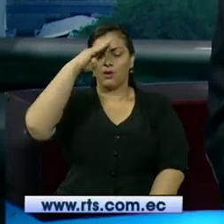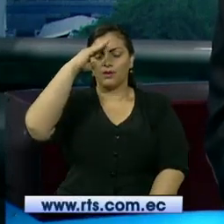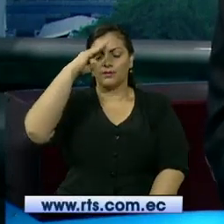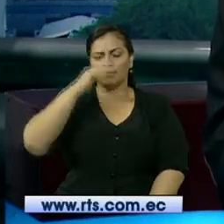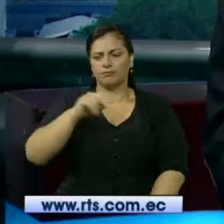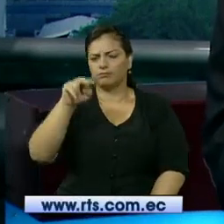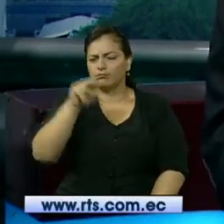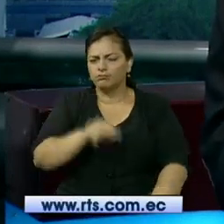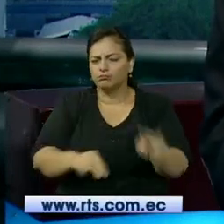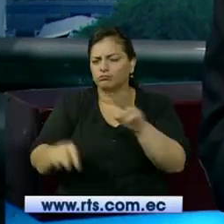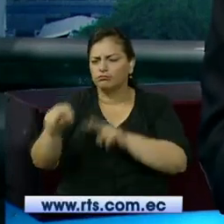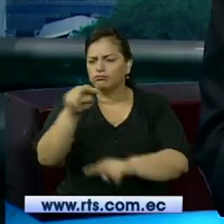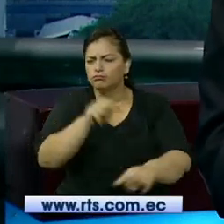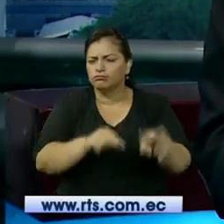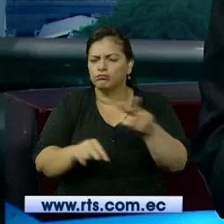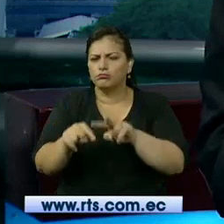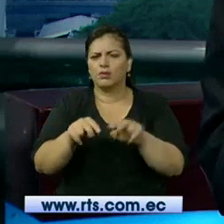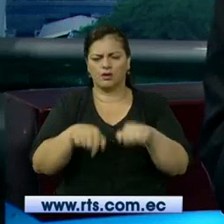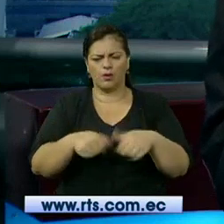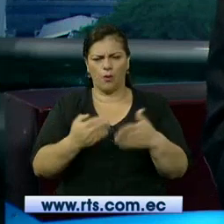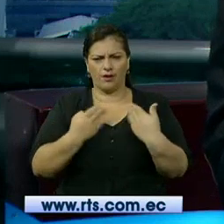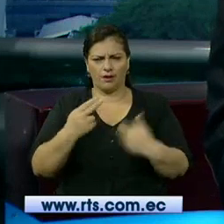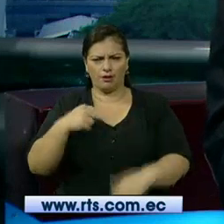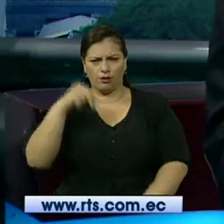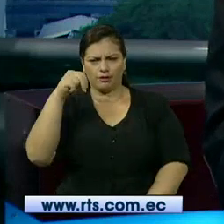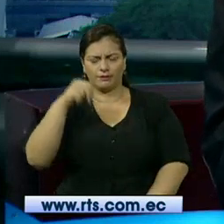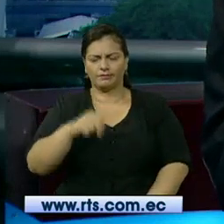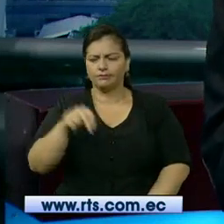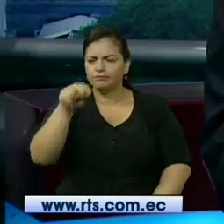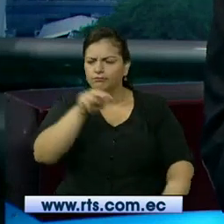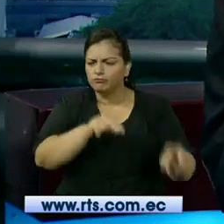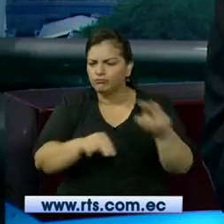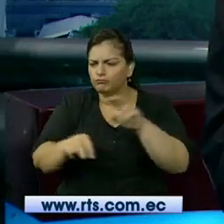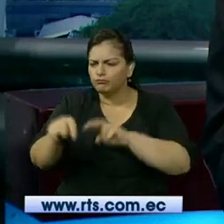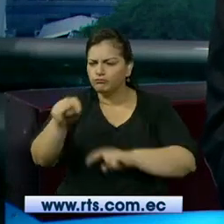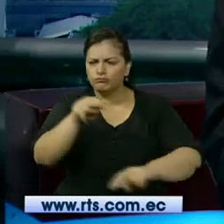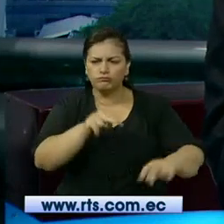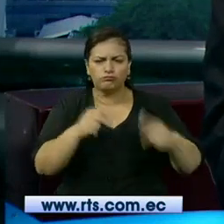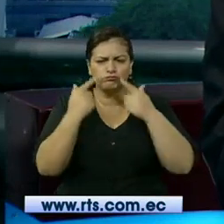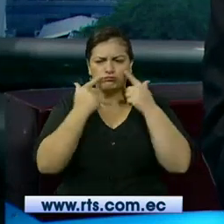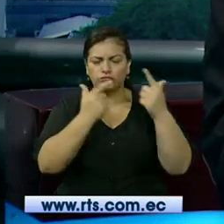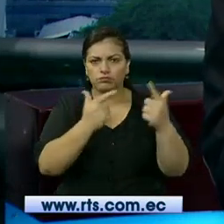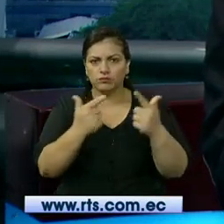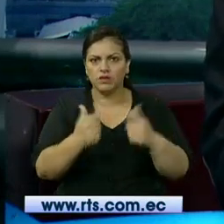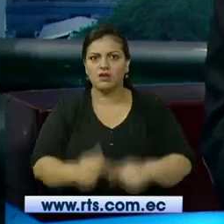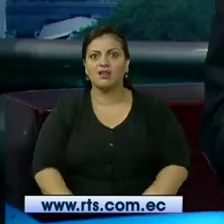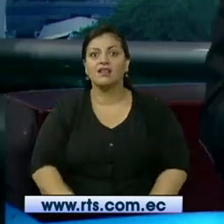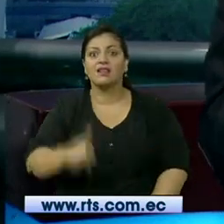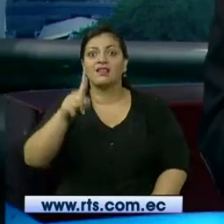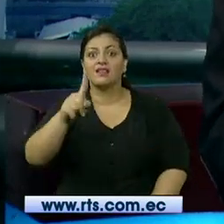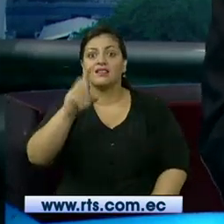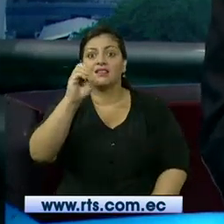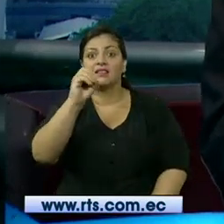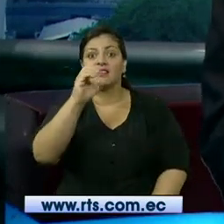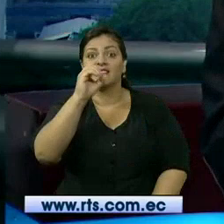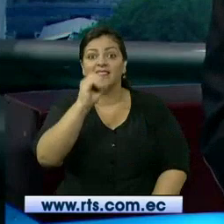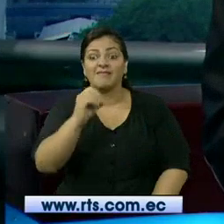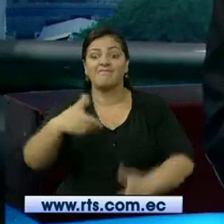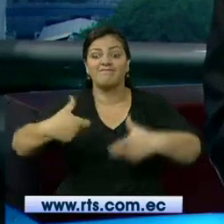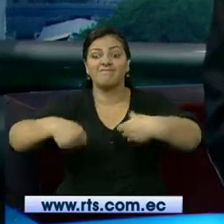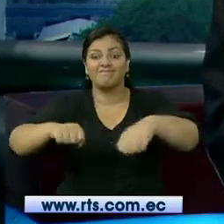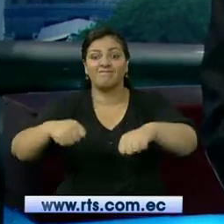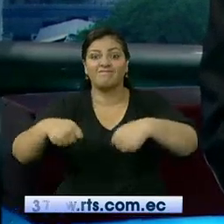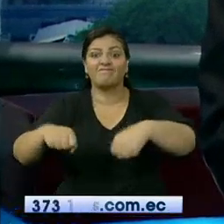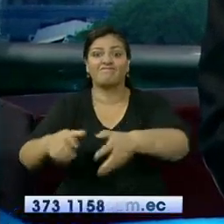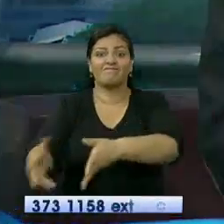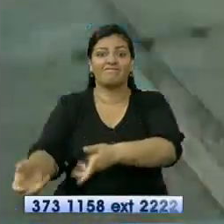norte de Guayaquil. Durante esta acción se detuvo a 3 conductores que intentaron darse a la fuga. Veamos qué pasó.